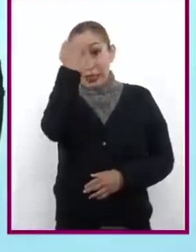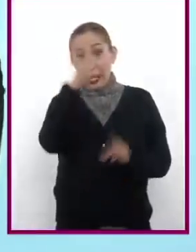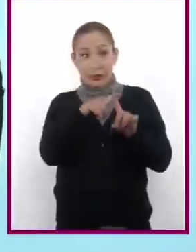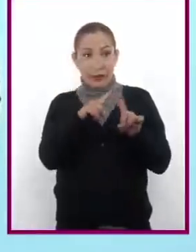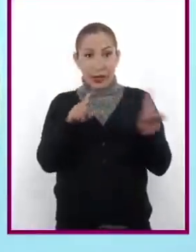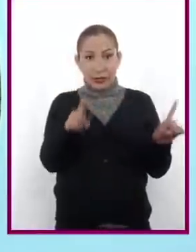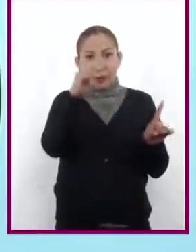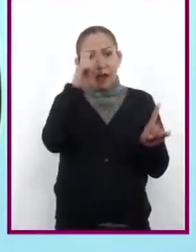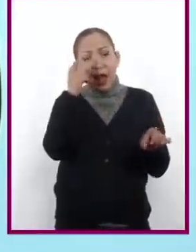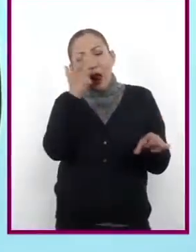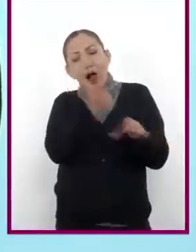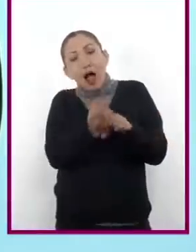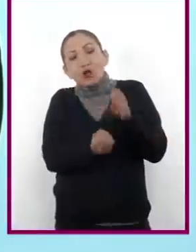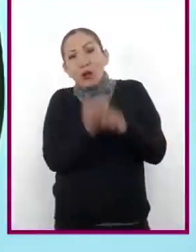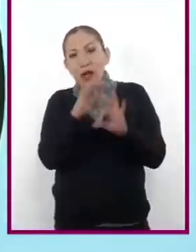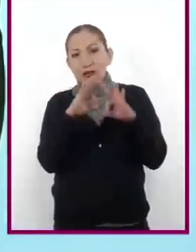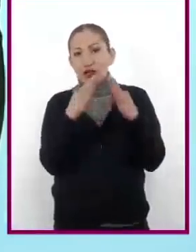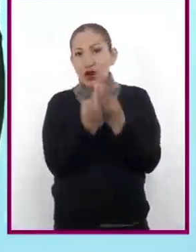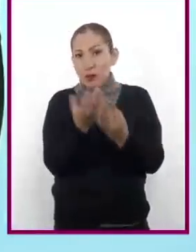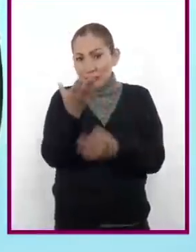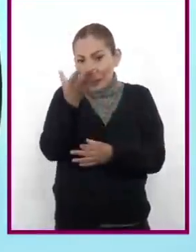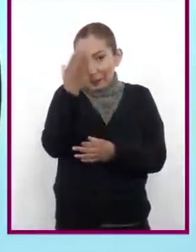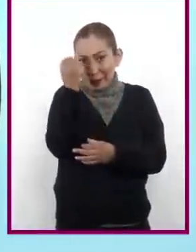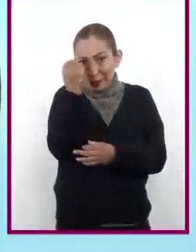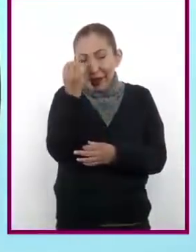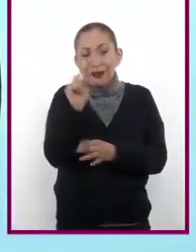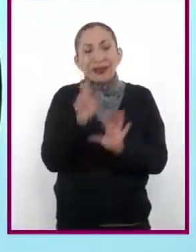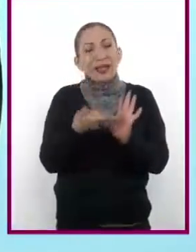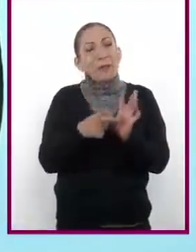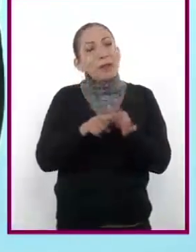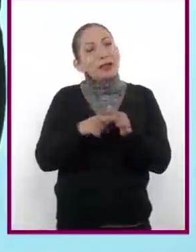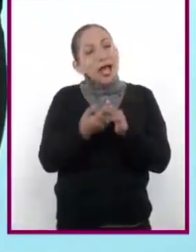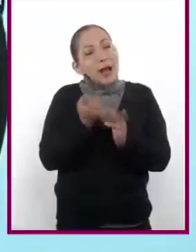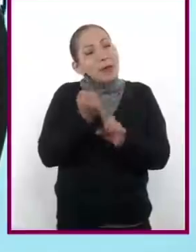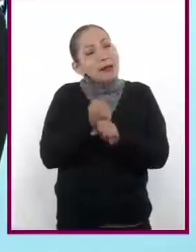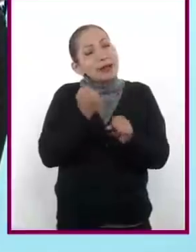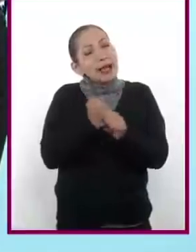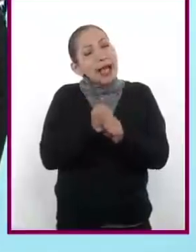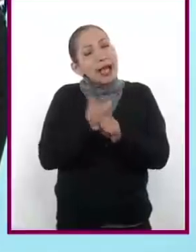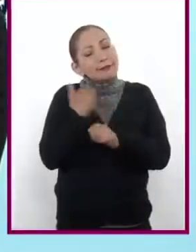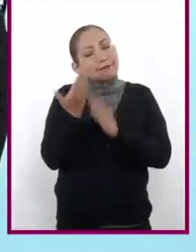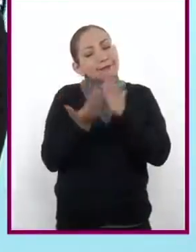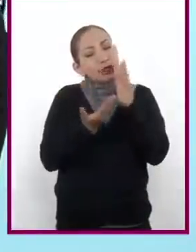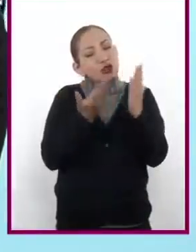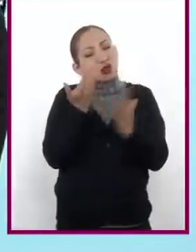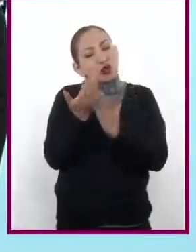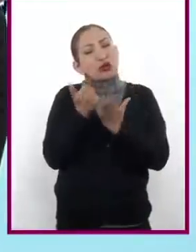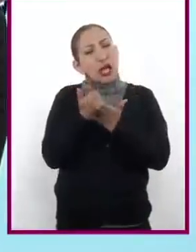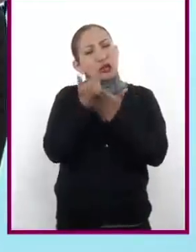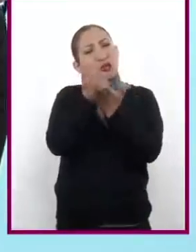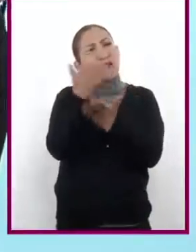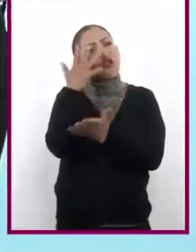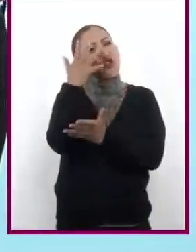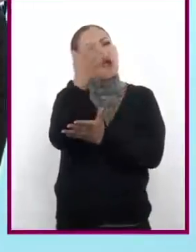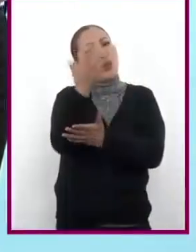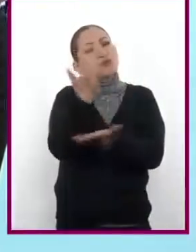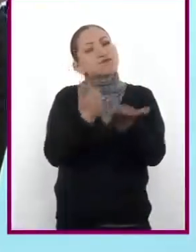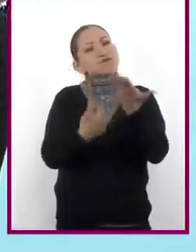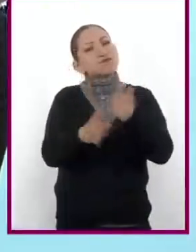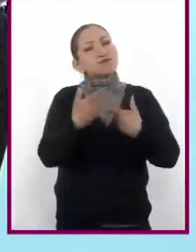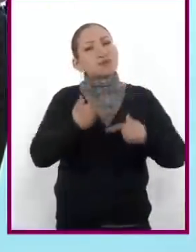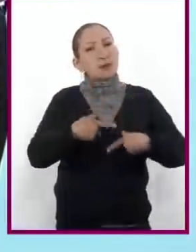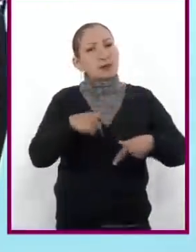diferente para descubrir nuevas estrategias de aprendizaje y poner en práctica habilidades escolares que les ayudarán en su